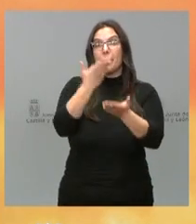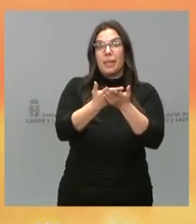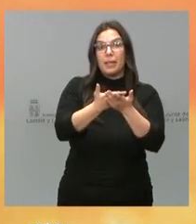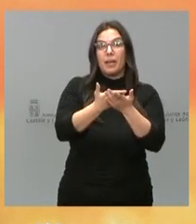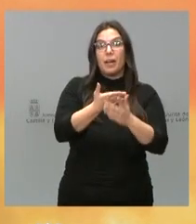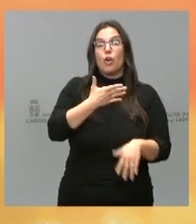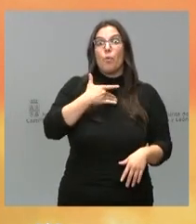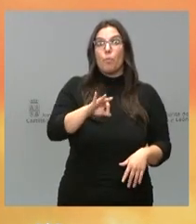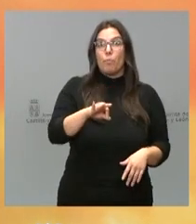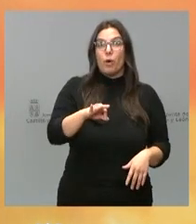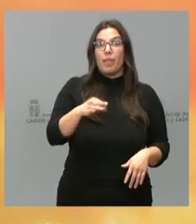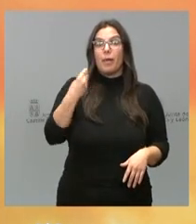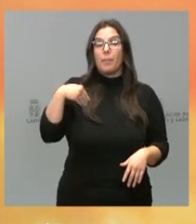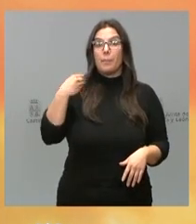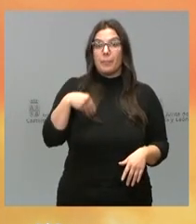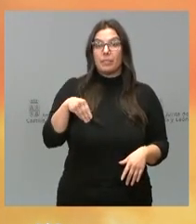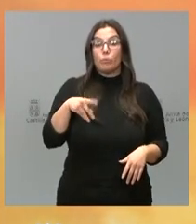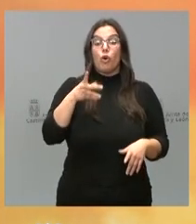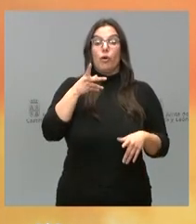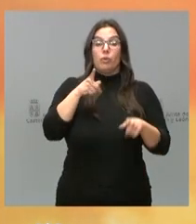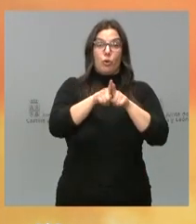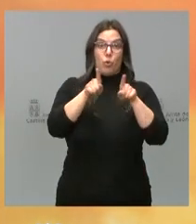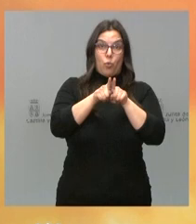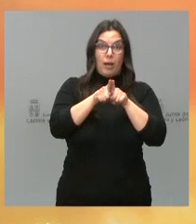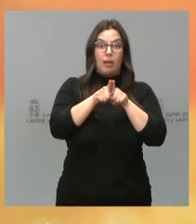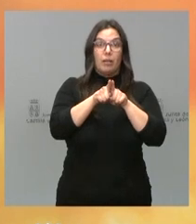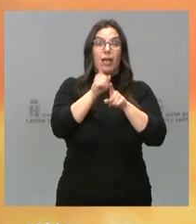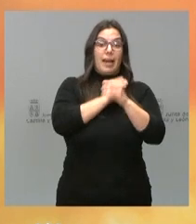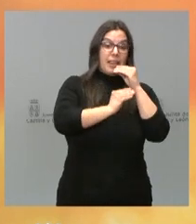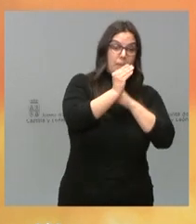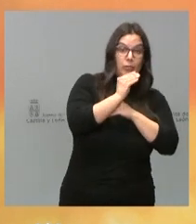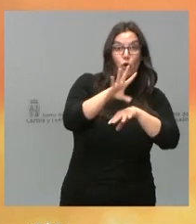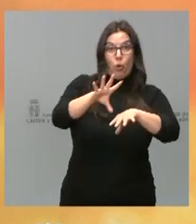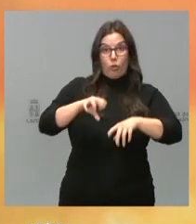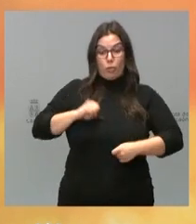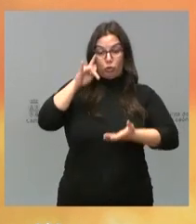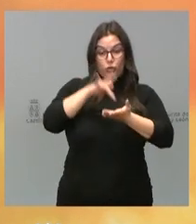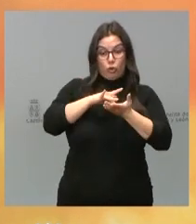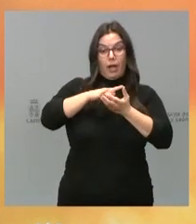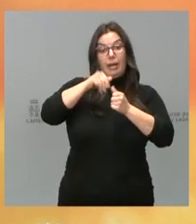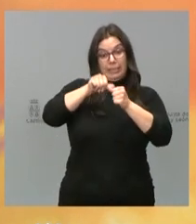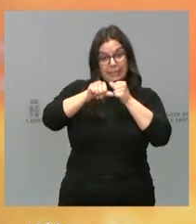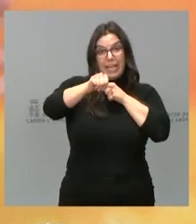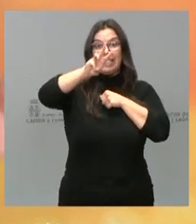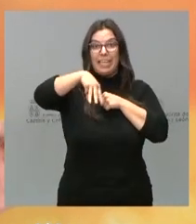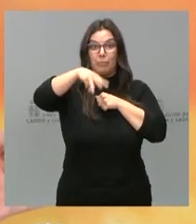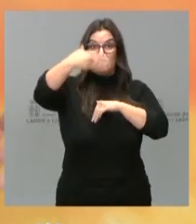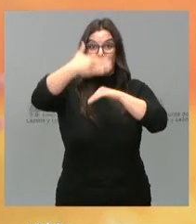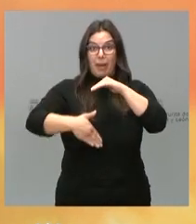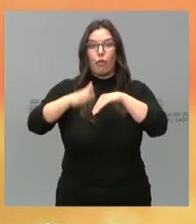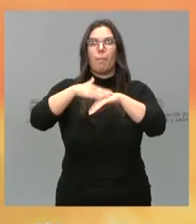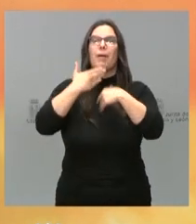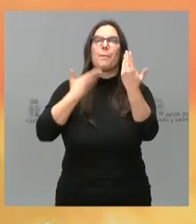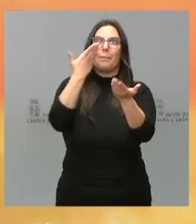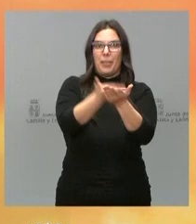de 3 hasta 3 meses con posterioridad al nacimiento o la adopción Ese es el plazo